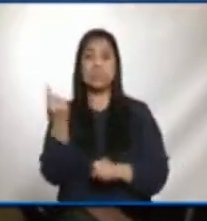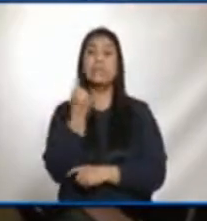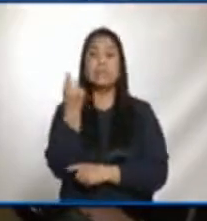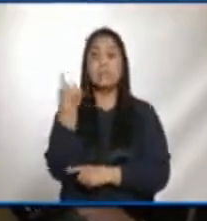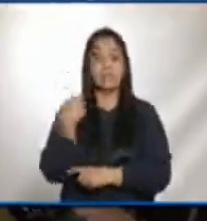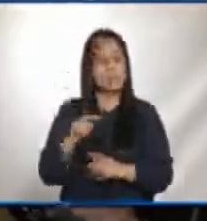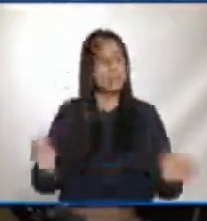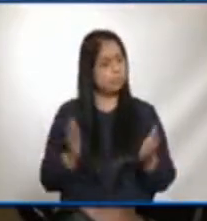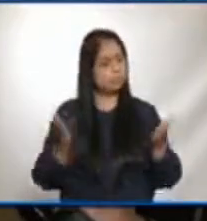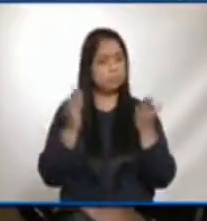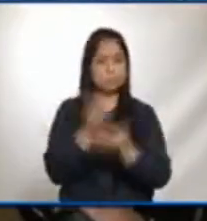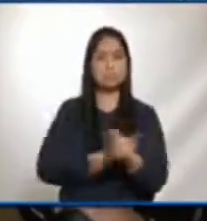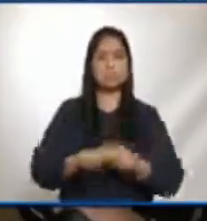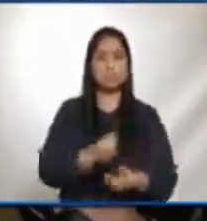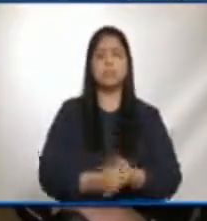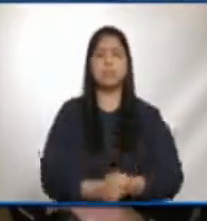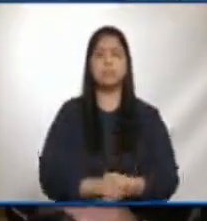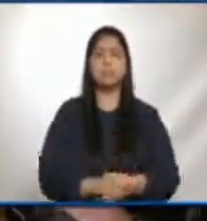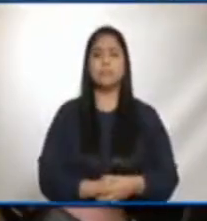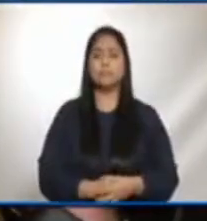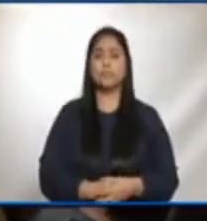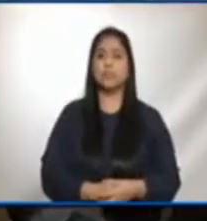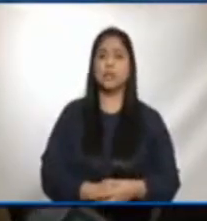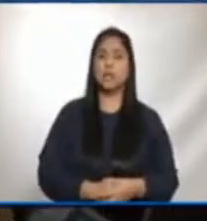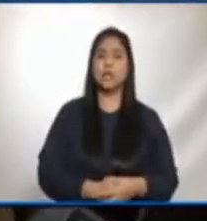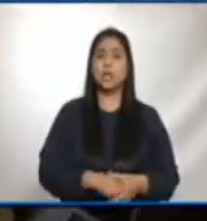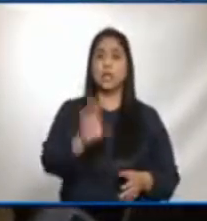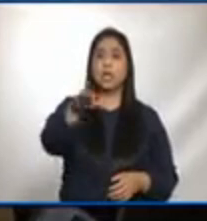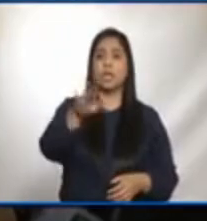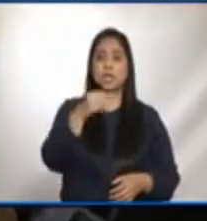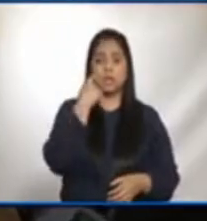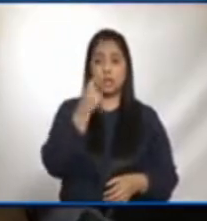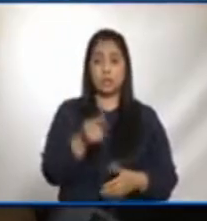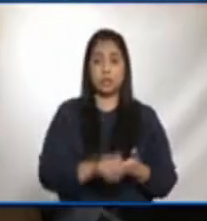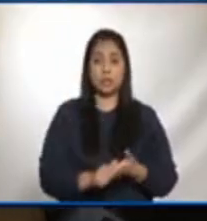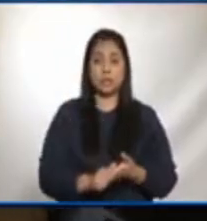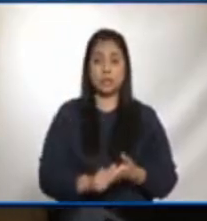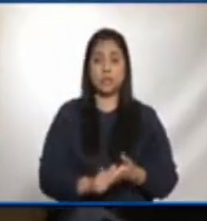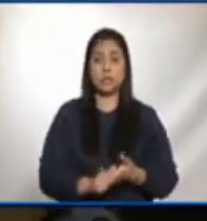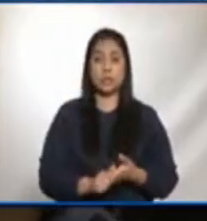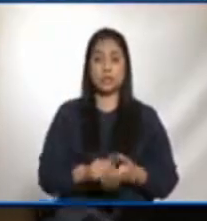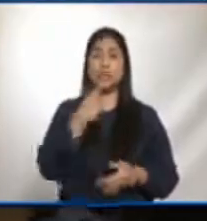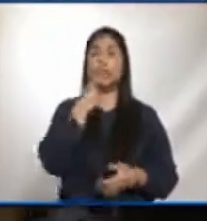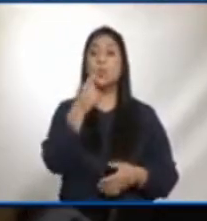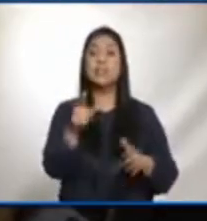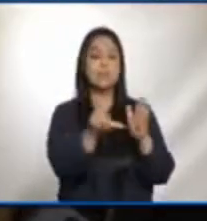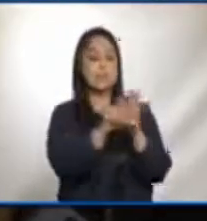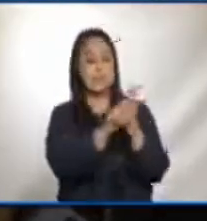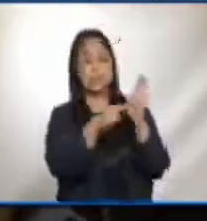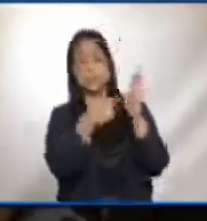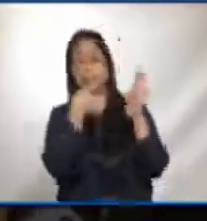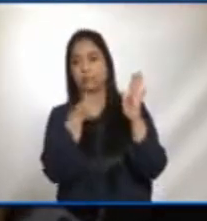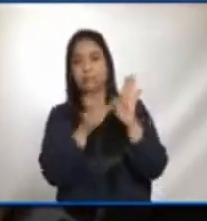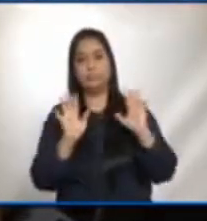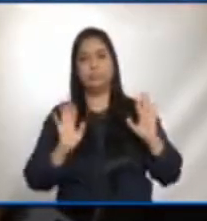reimpulsar nuestra economía y atraer inversión. ¿El proceso de elección de CC no será como te dijo? Vamos a hacerlo como lo dice la Constitución Política de la República. ¿Y lo que dice